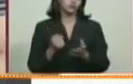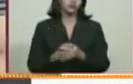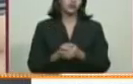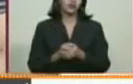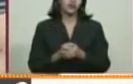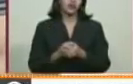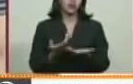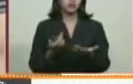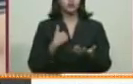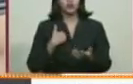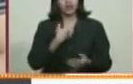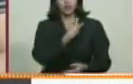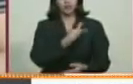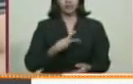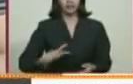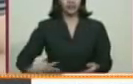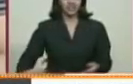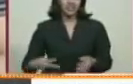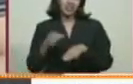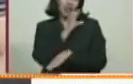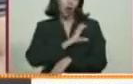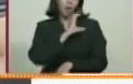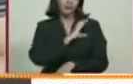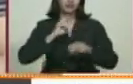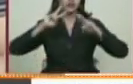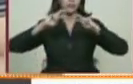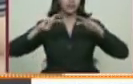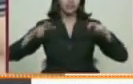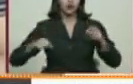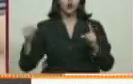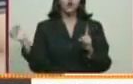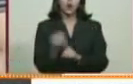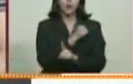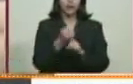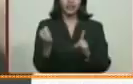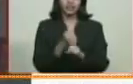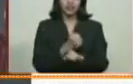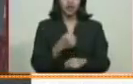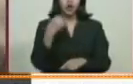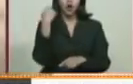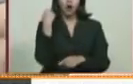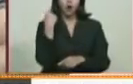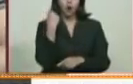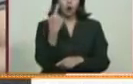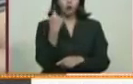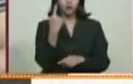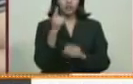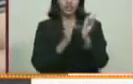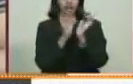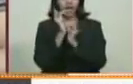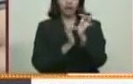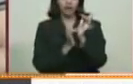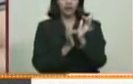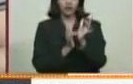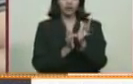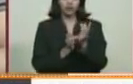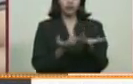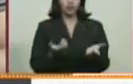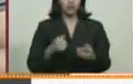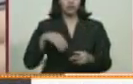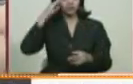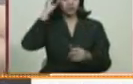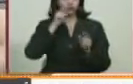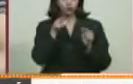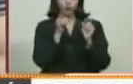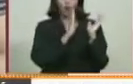era vicepresidente de la comisión que investigó el golpe de Estado el 11 de abril. Yo agarro y lo señalo a él como principal organizador